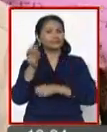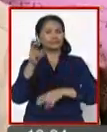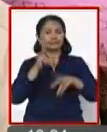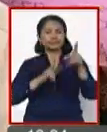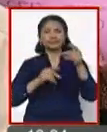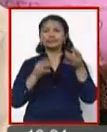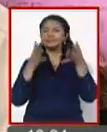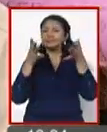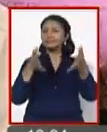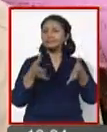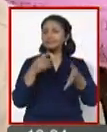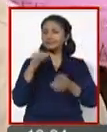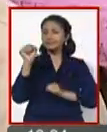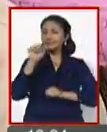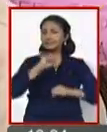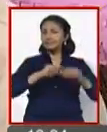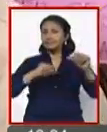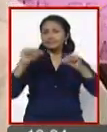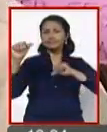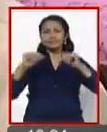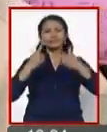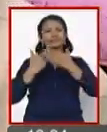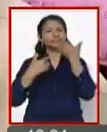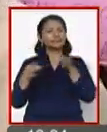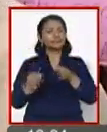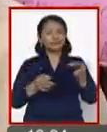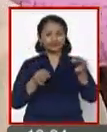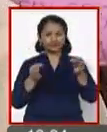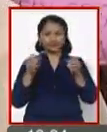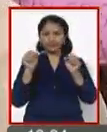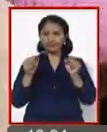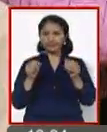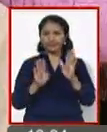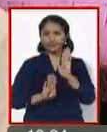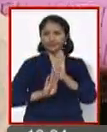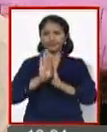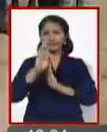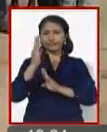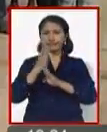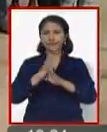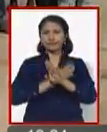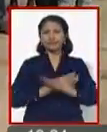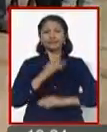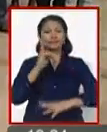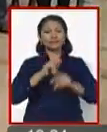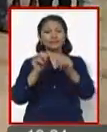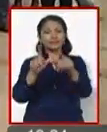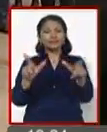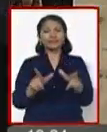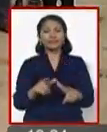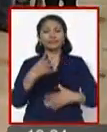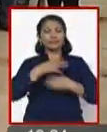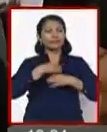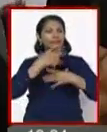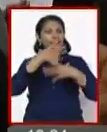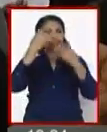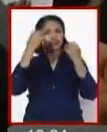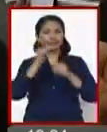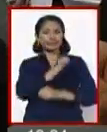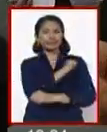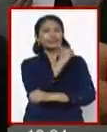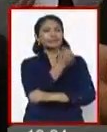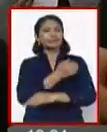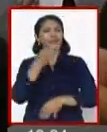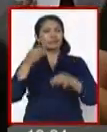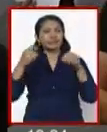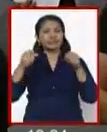los vecinos que quedan en la incertidumbre de saber de qué forma y de qué manera se van a llevar adelante estos procesos. Vecinos del lugar movilizados indicaron que la